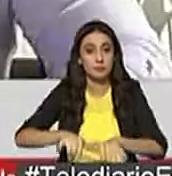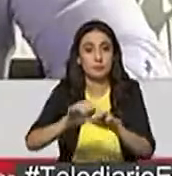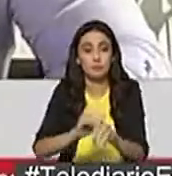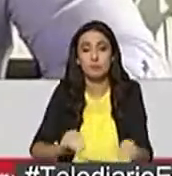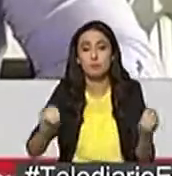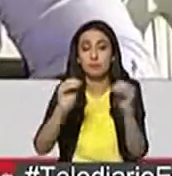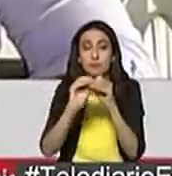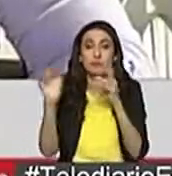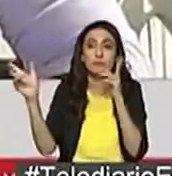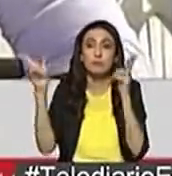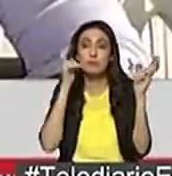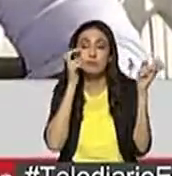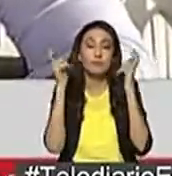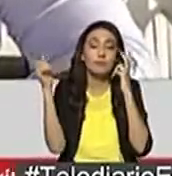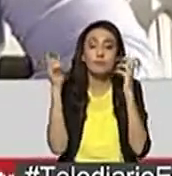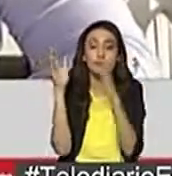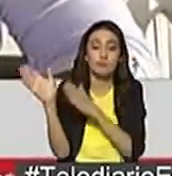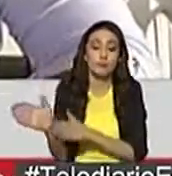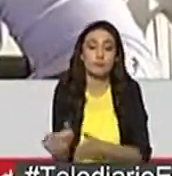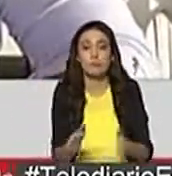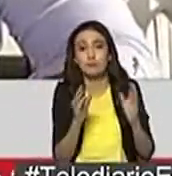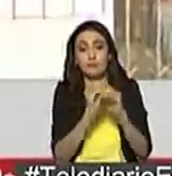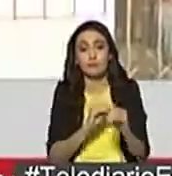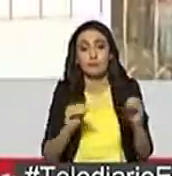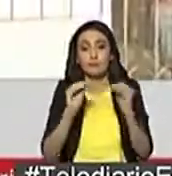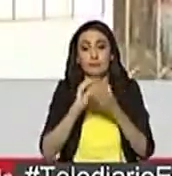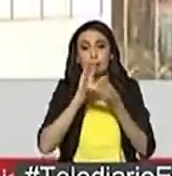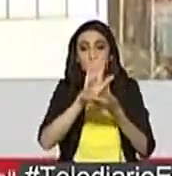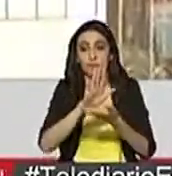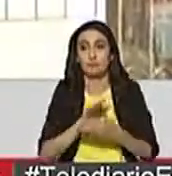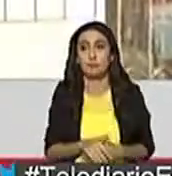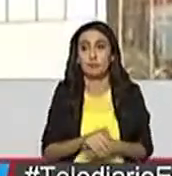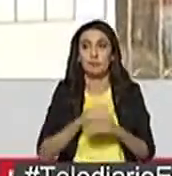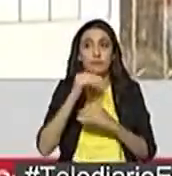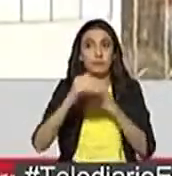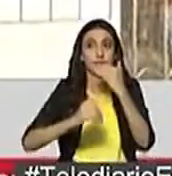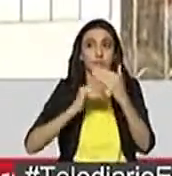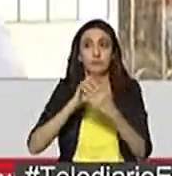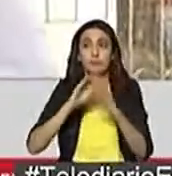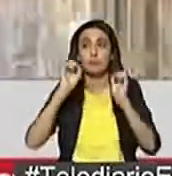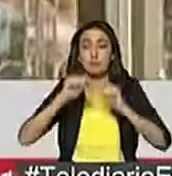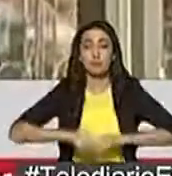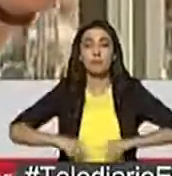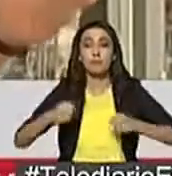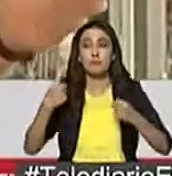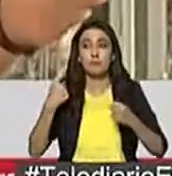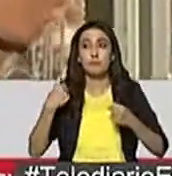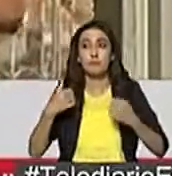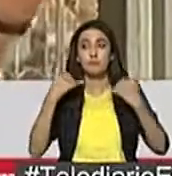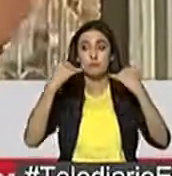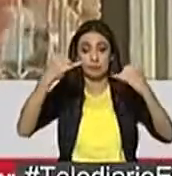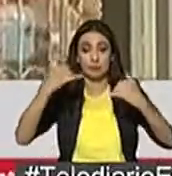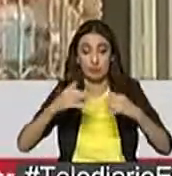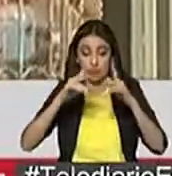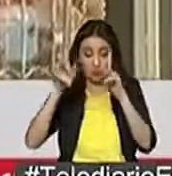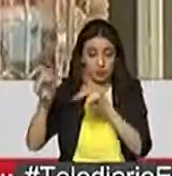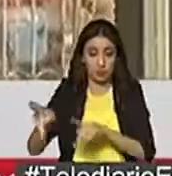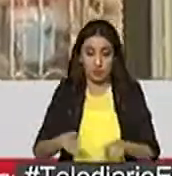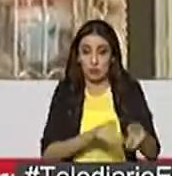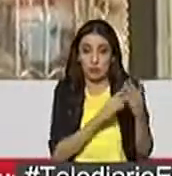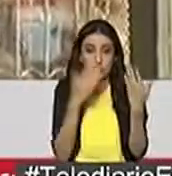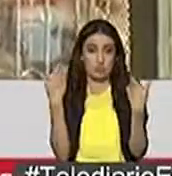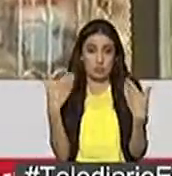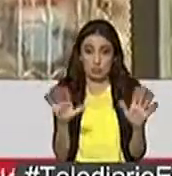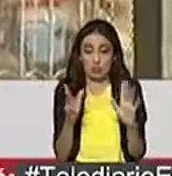escucharlas, asistió al encuentro el coordinador Zonal 8 del IES. La ejecución de las mejoras en los dispensarios, lo que se planea es que ya en el